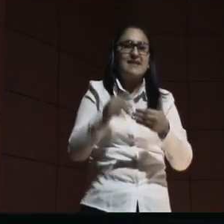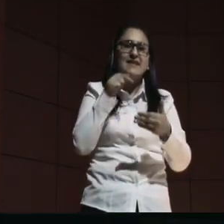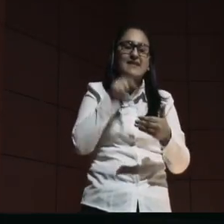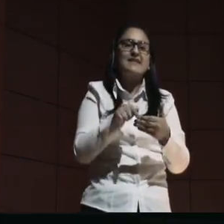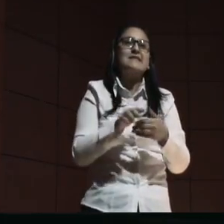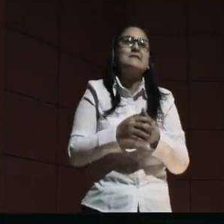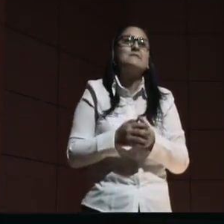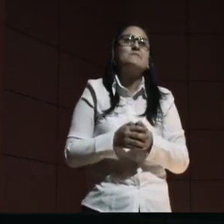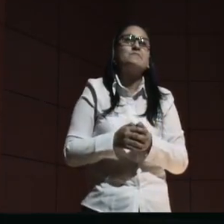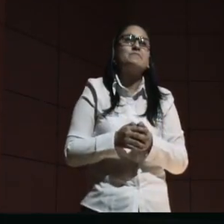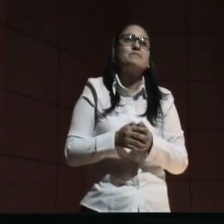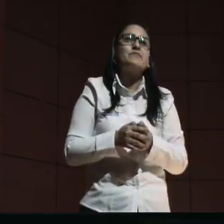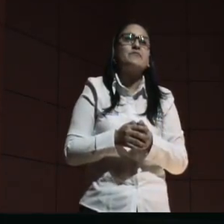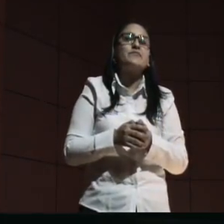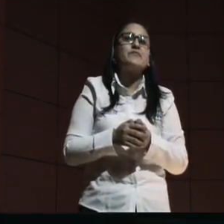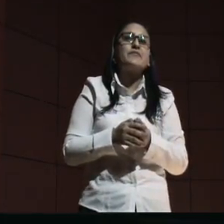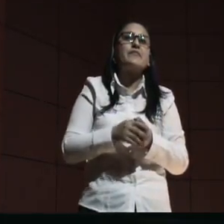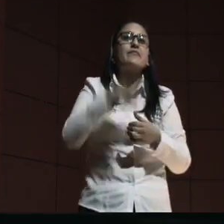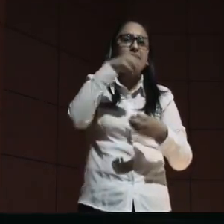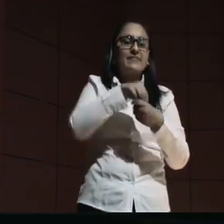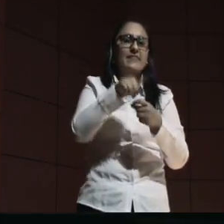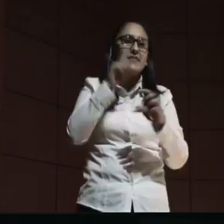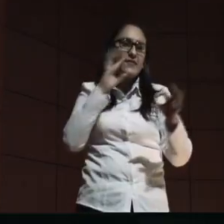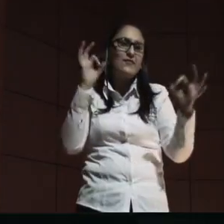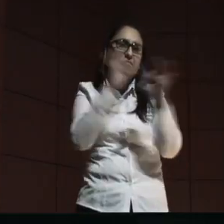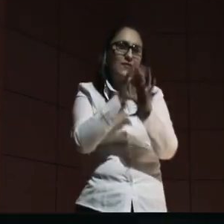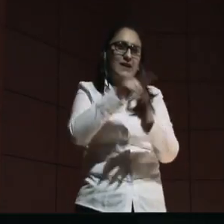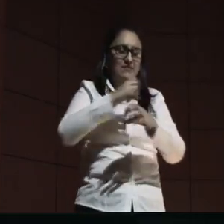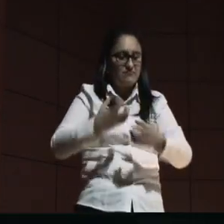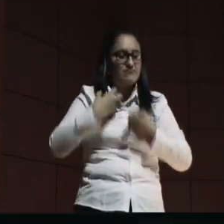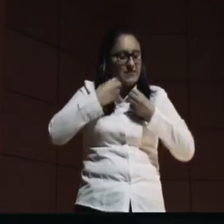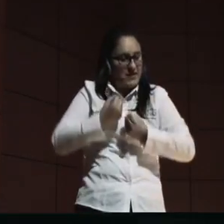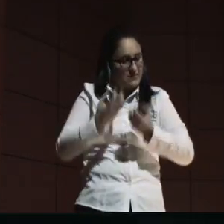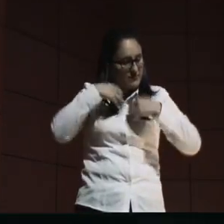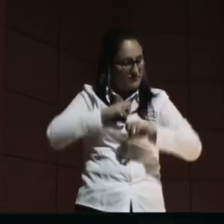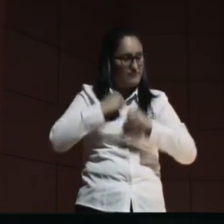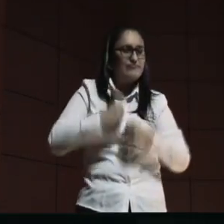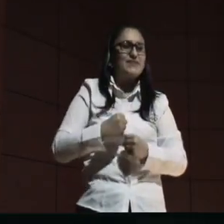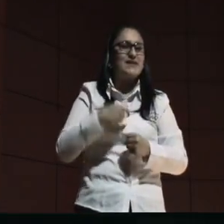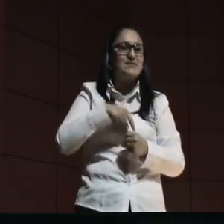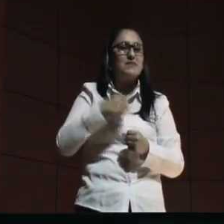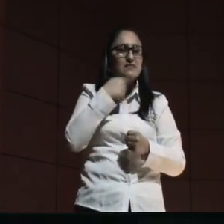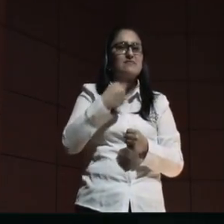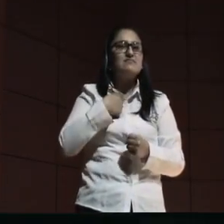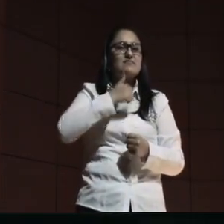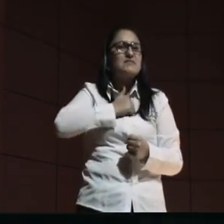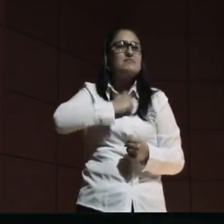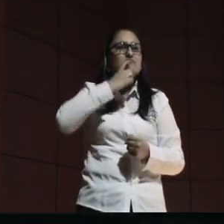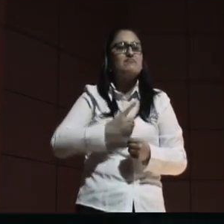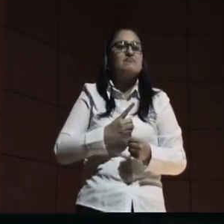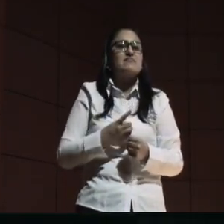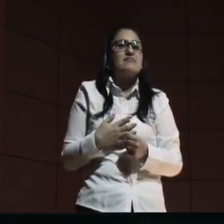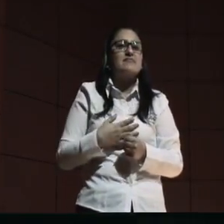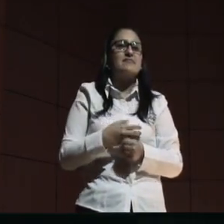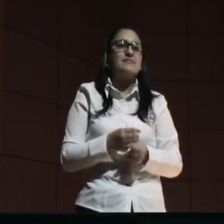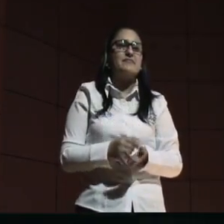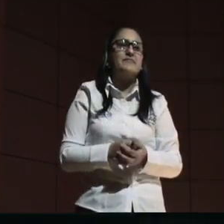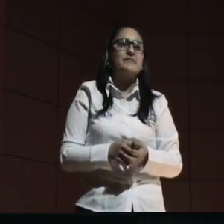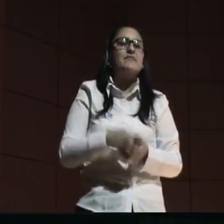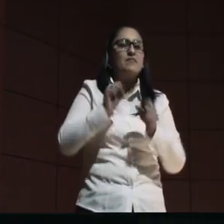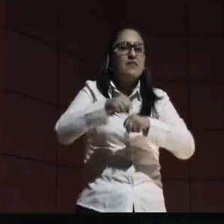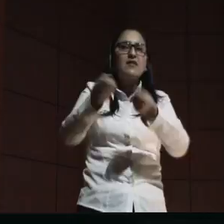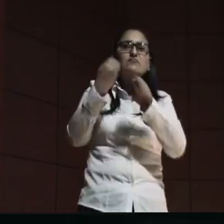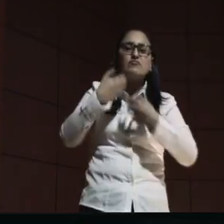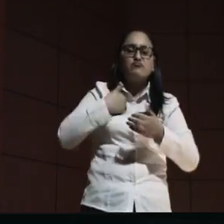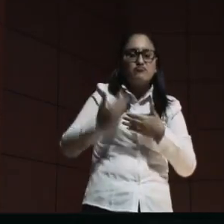ardua. Ha de hacerse desde el enfoque del empoderamiento, que desde Zimmerman plantea,